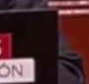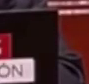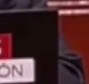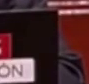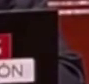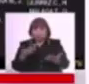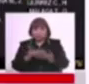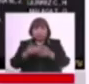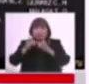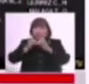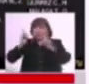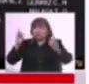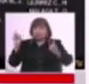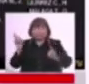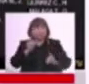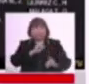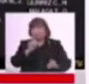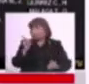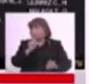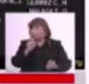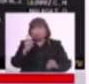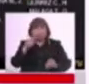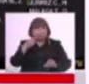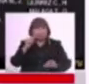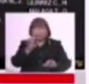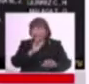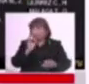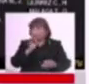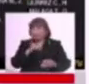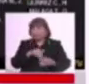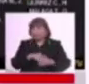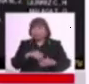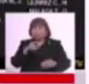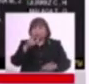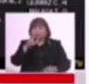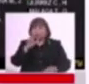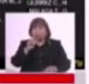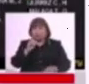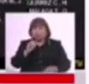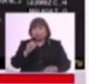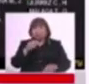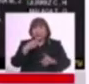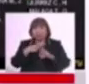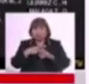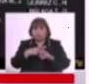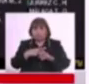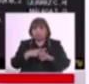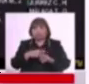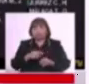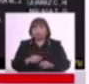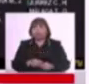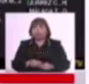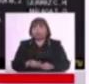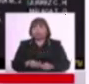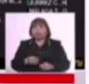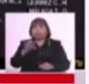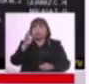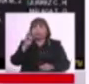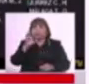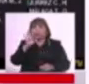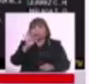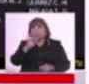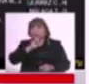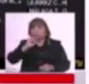Y hay varias aquí en esta lista. Todos de Perú Libre. En su mayoría de izquierda, ¿no? Sí,